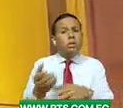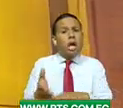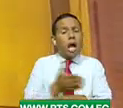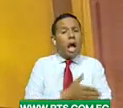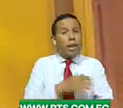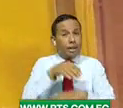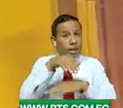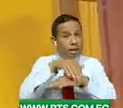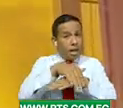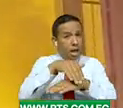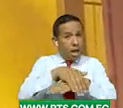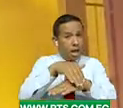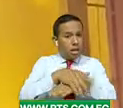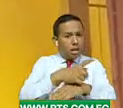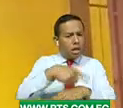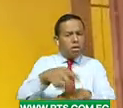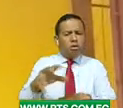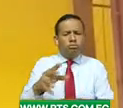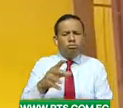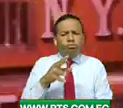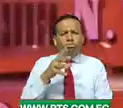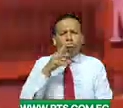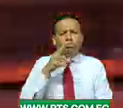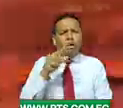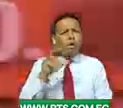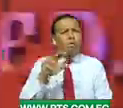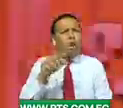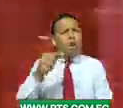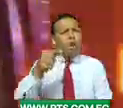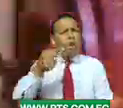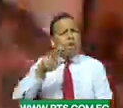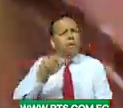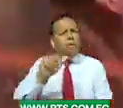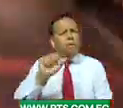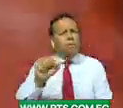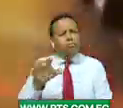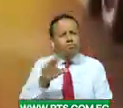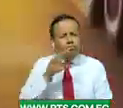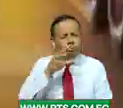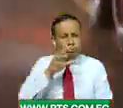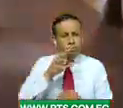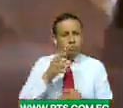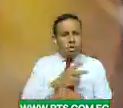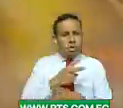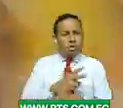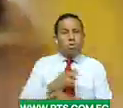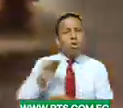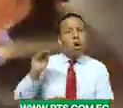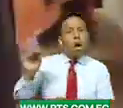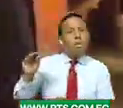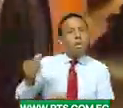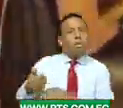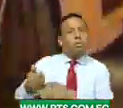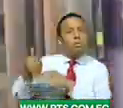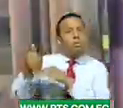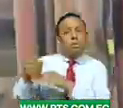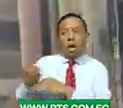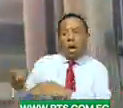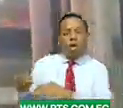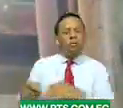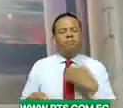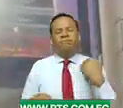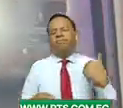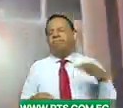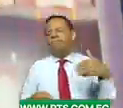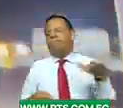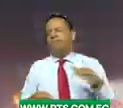previo a la explosión se percibía gas, por lo que alertaron a las autoridades, pero estas ignoraron el aviso.